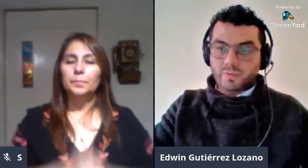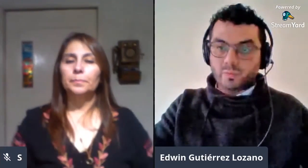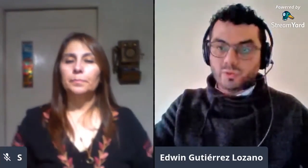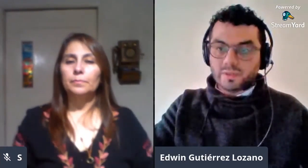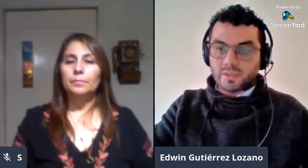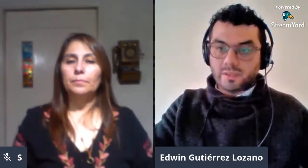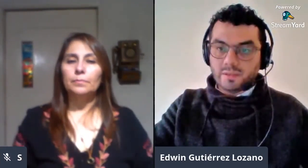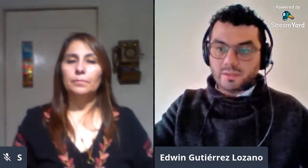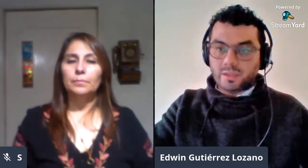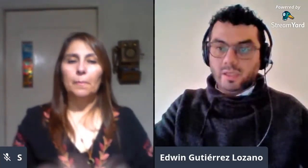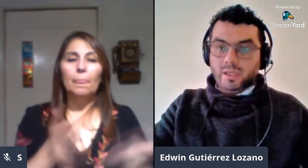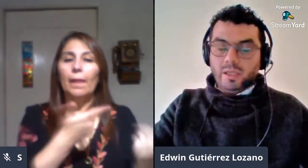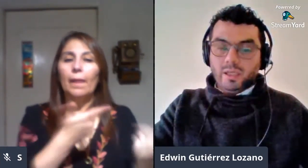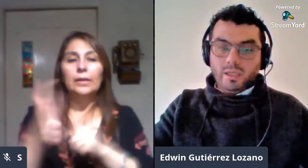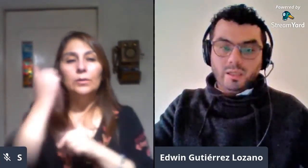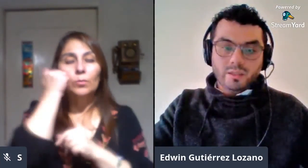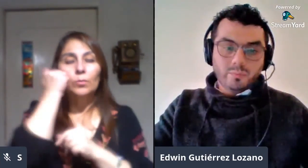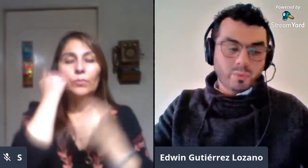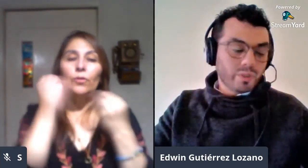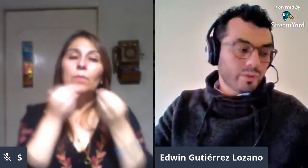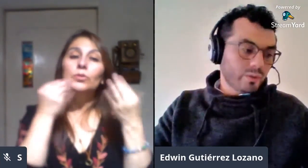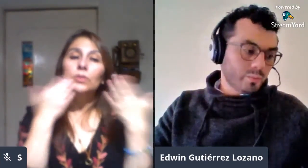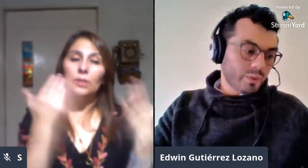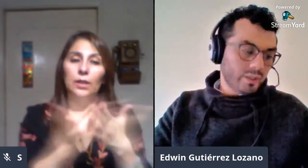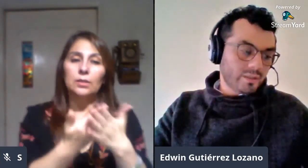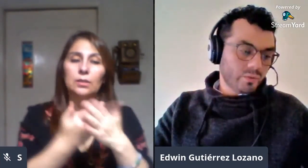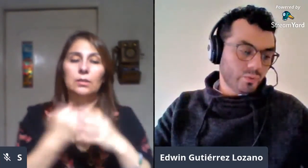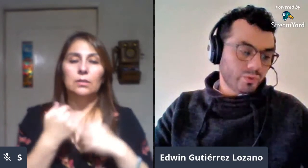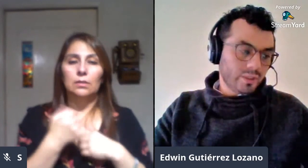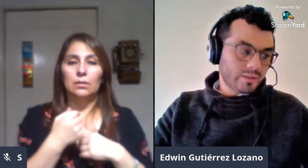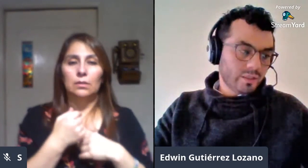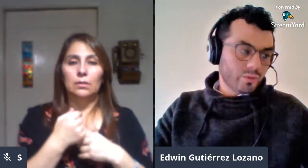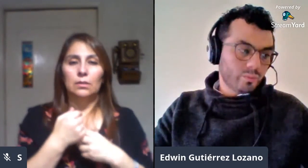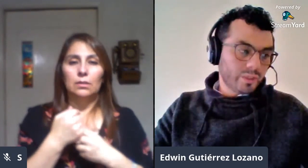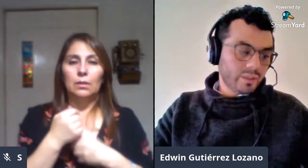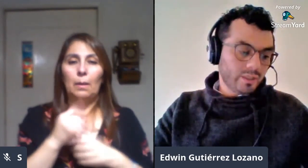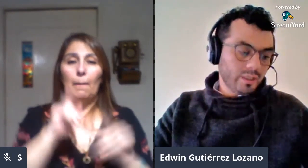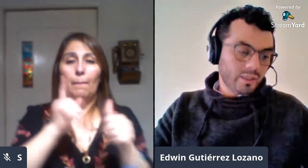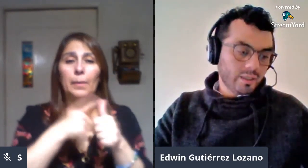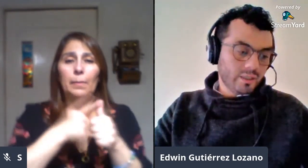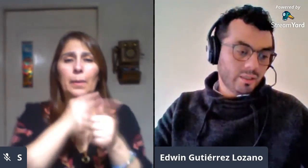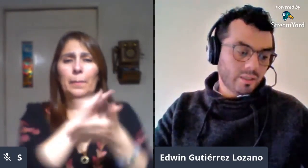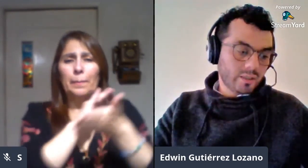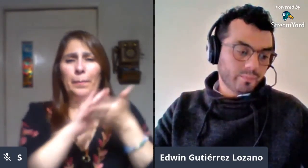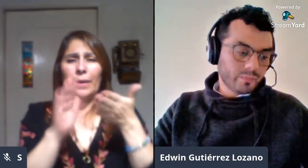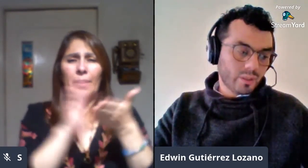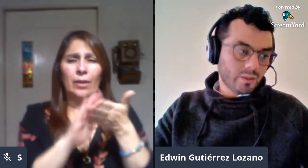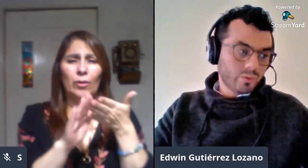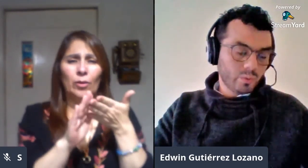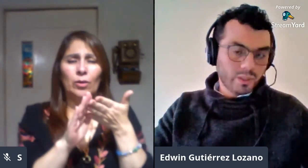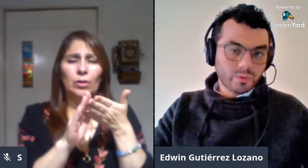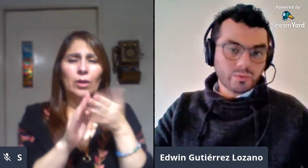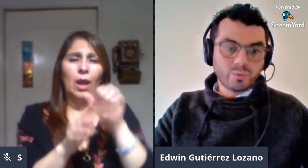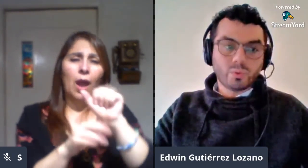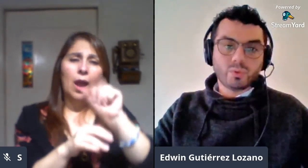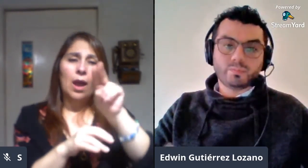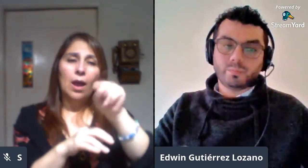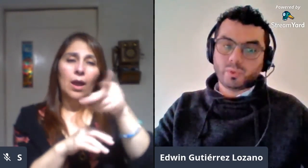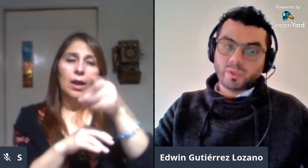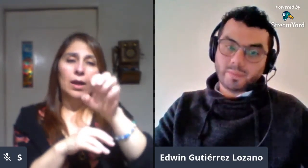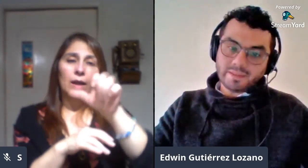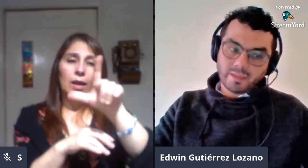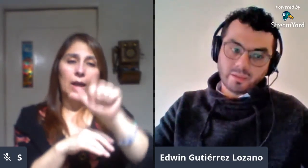Listo, profe, muchas gracias. Primero quiero pedir excusas a nombre de Ángela Robledo,